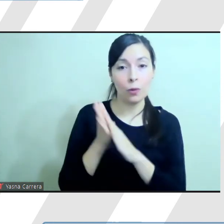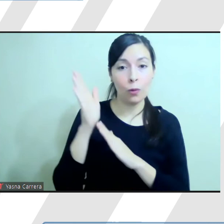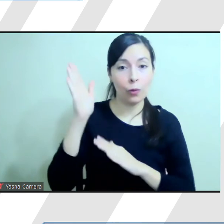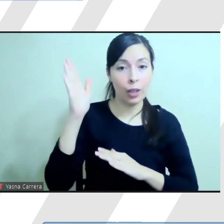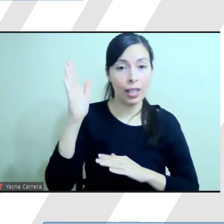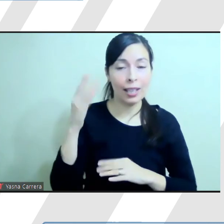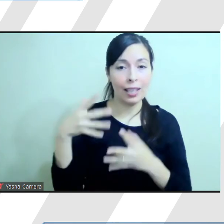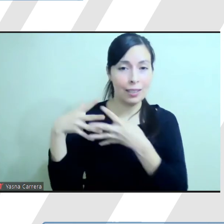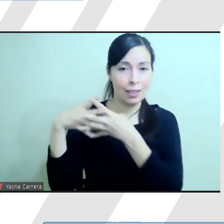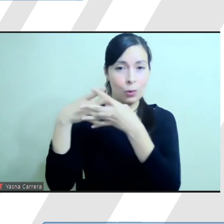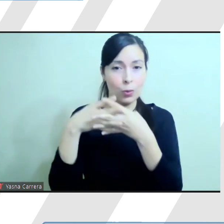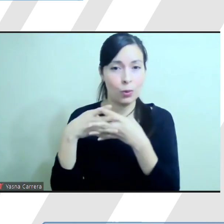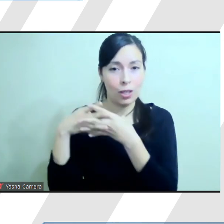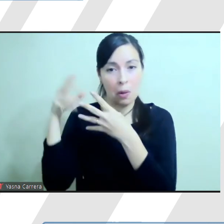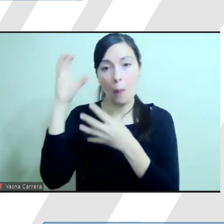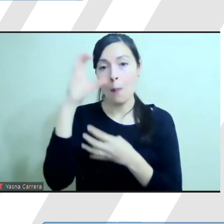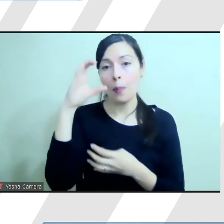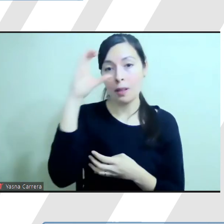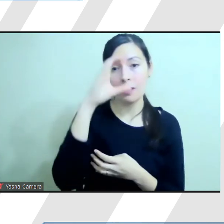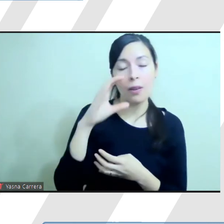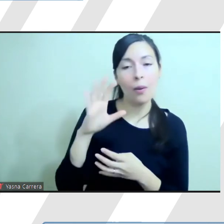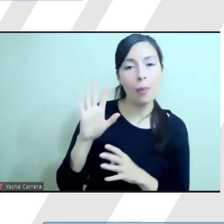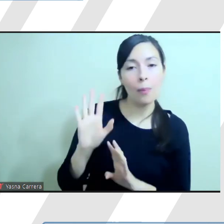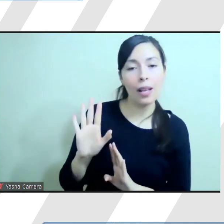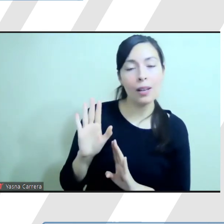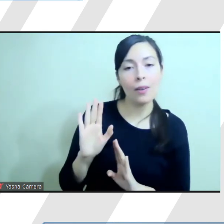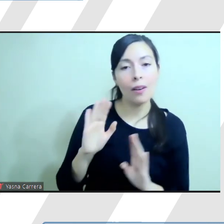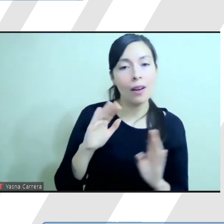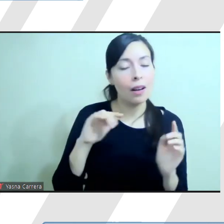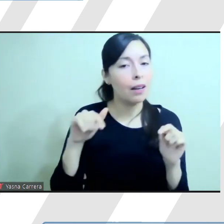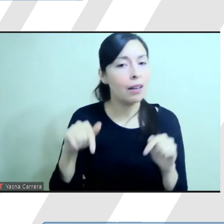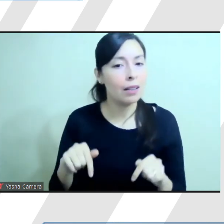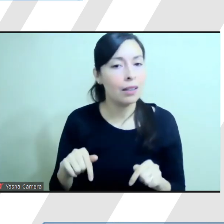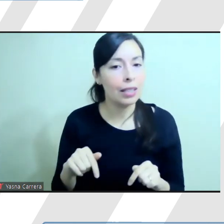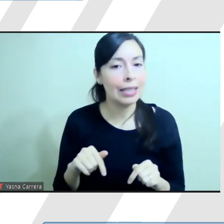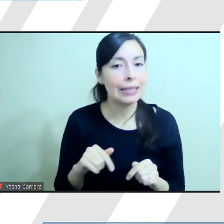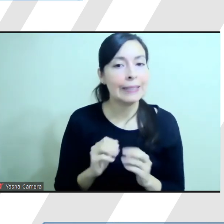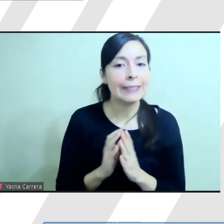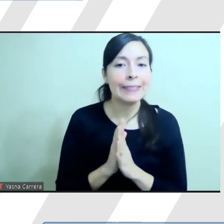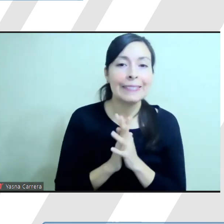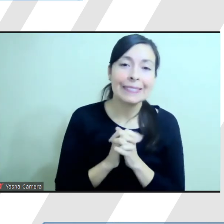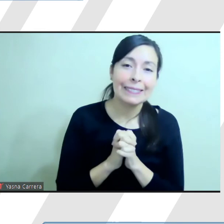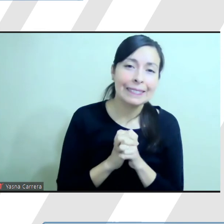plan turismo, a estas alturas me comen los pies por ir a